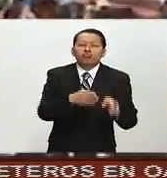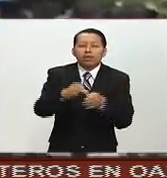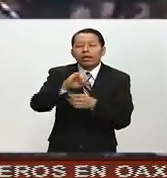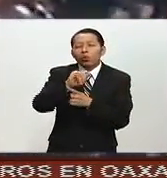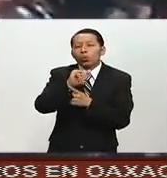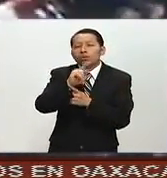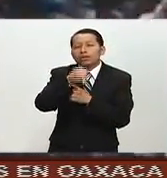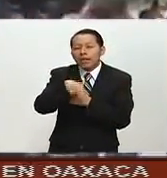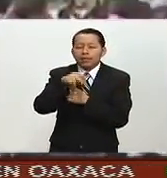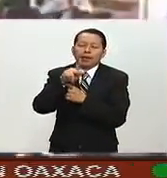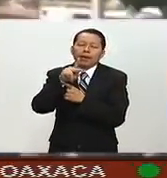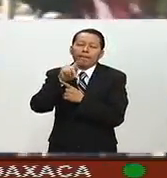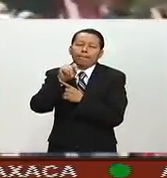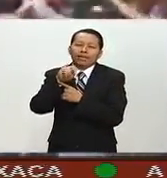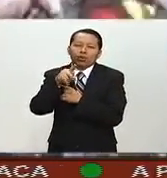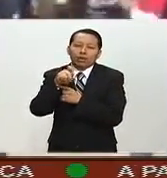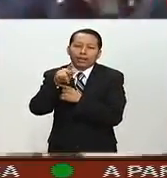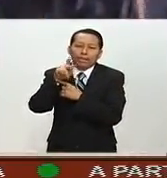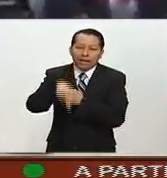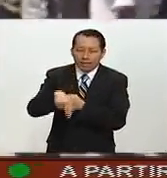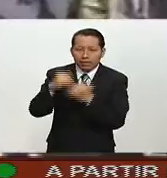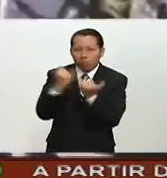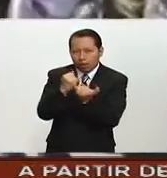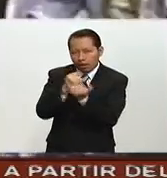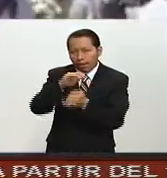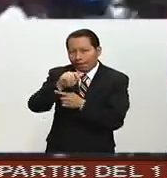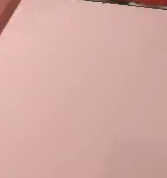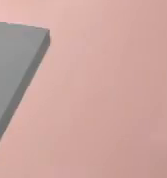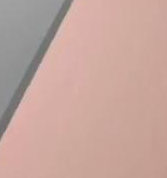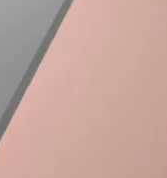Pinotepa Nacional, Salina Cruz y en la región de la Mixteca.